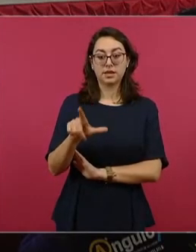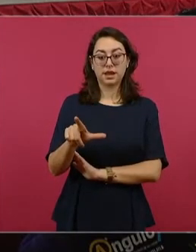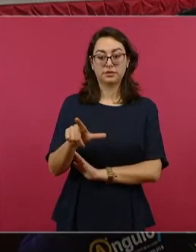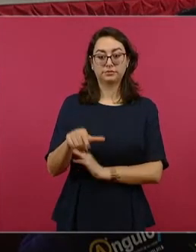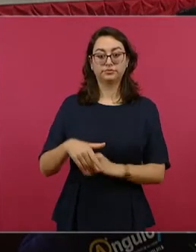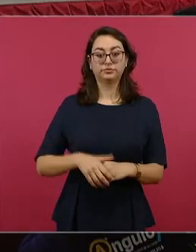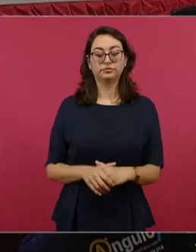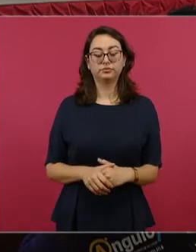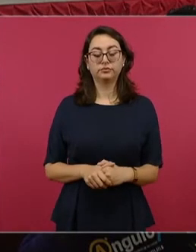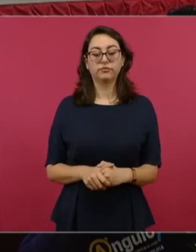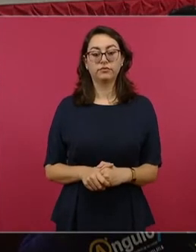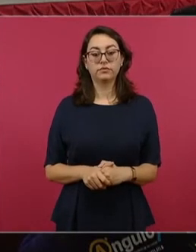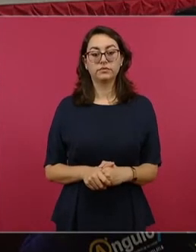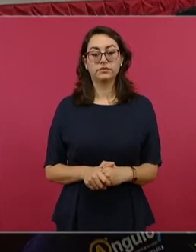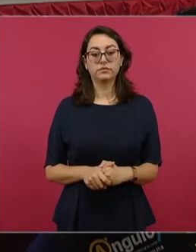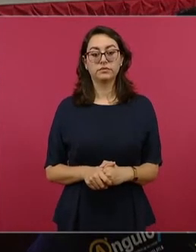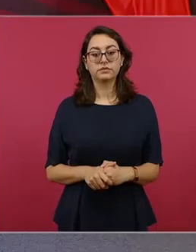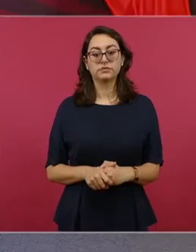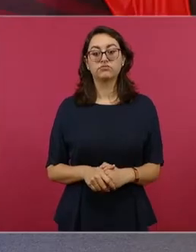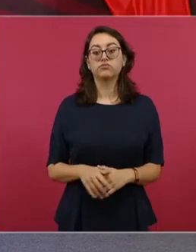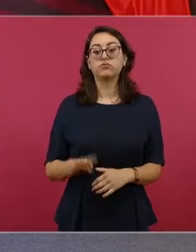minucia.